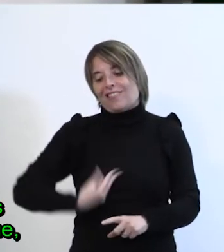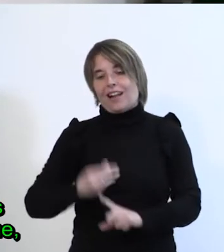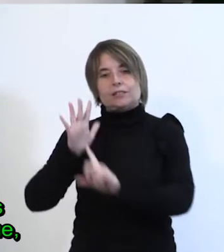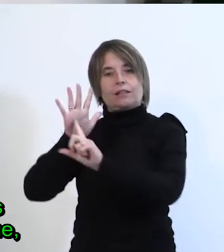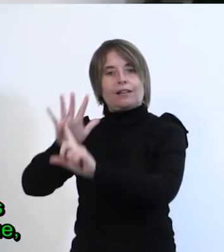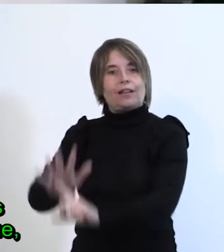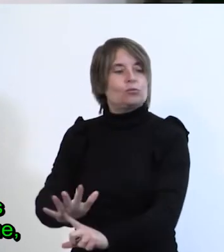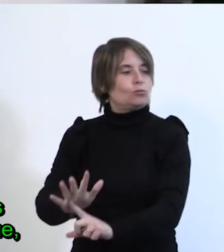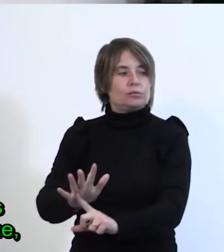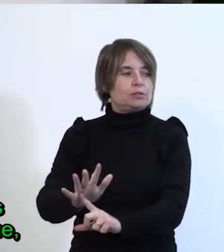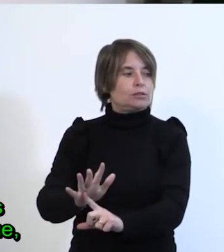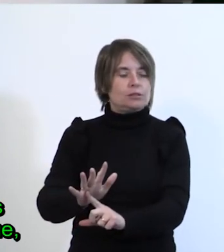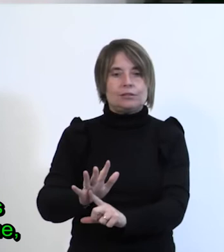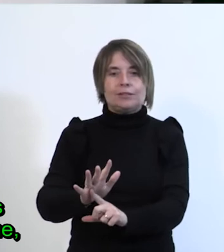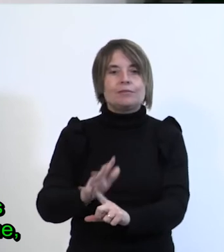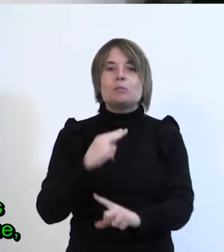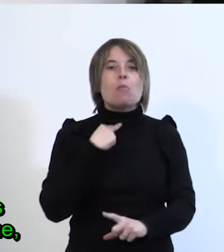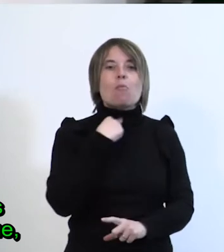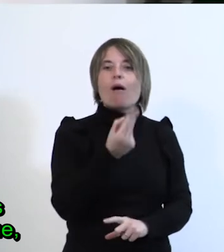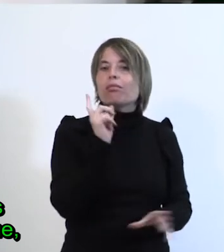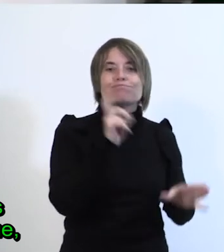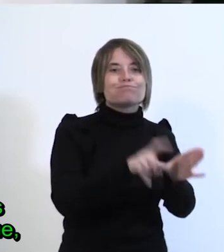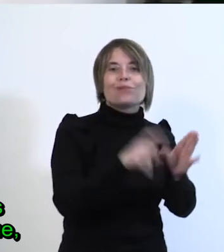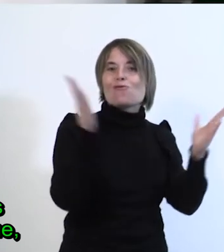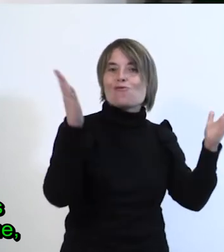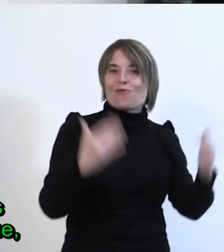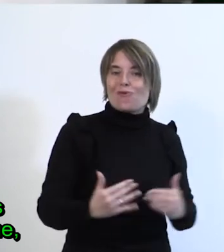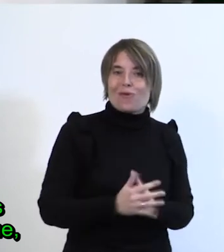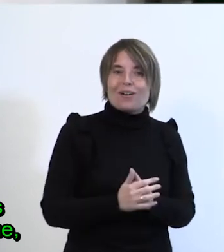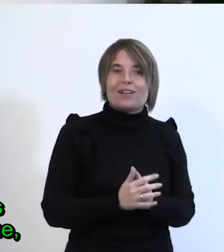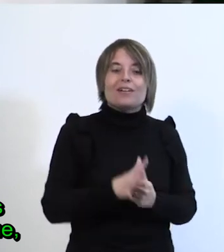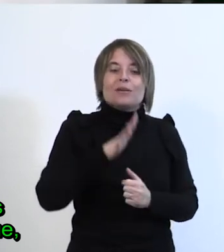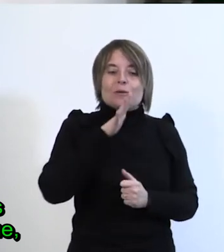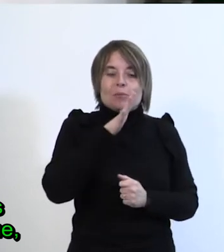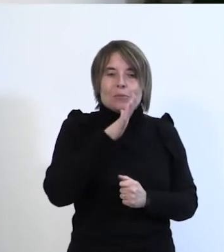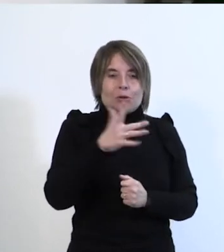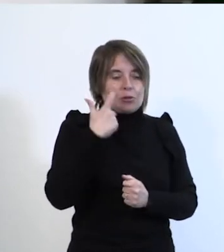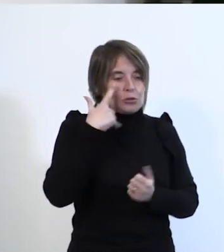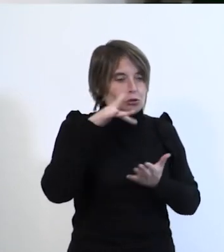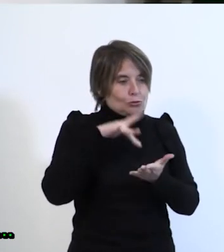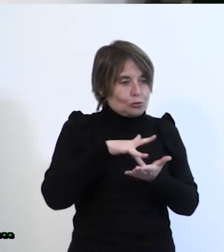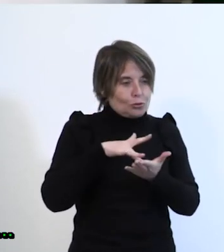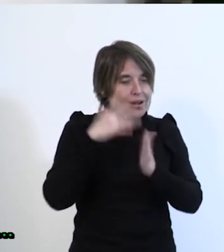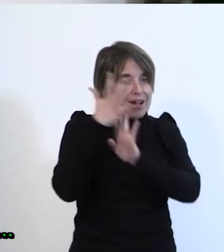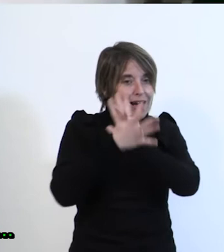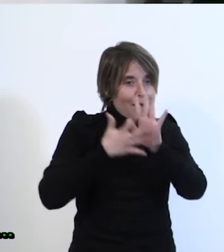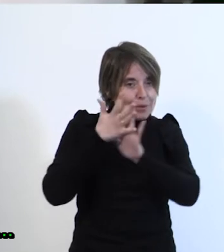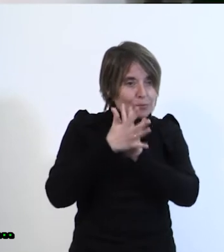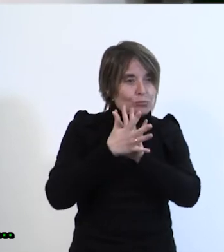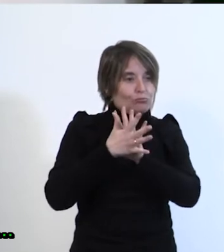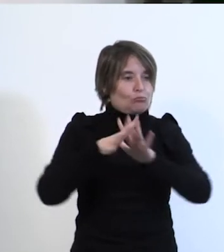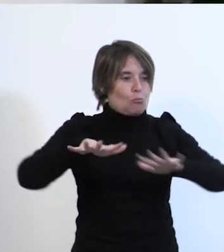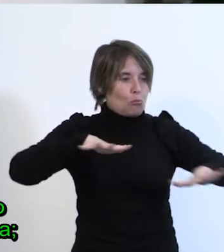trans excluyentes tienen mucho espacio, debido a que cuando hablamos